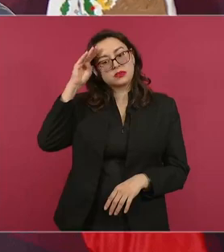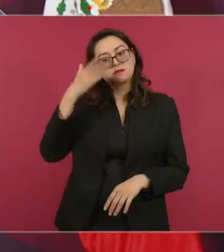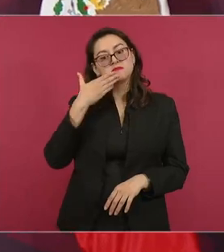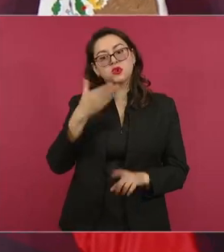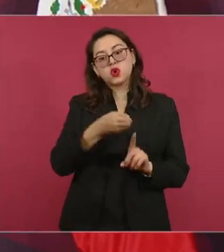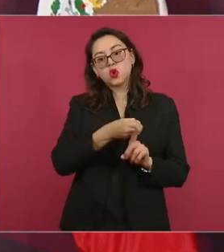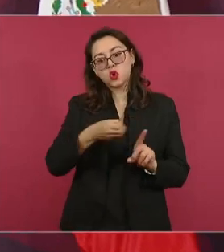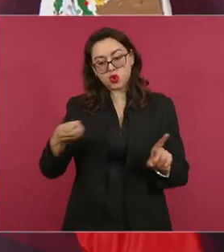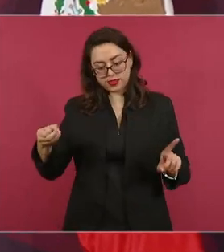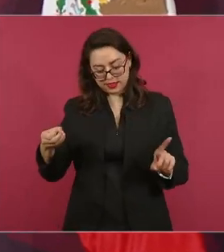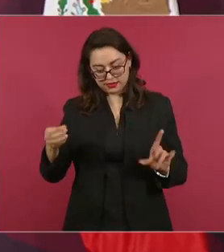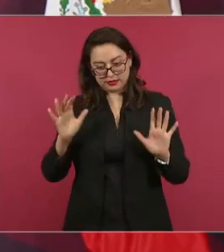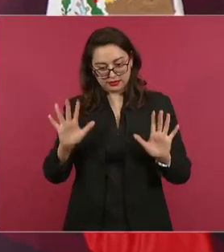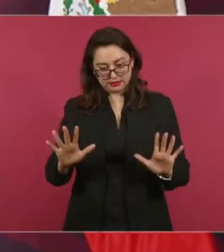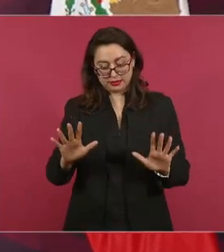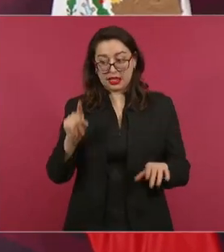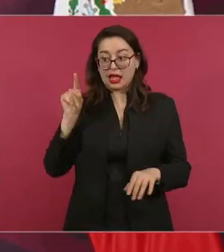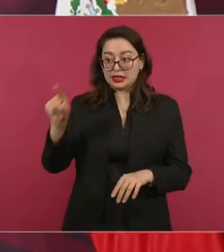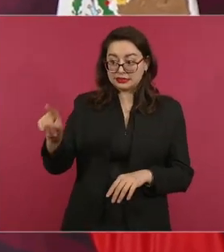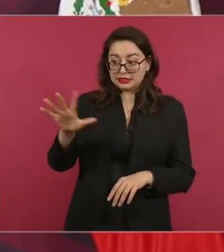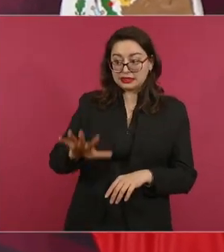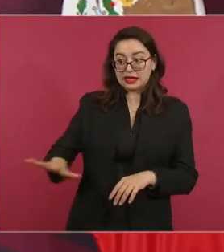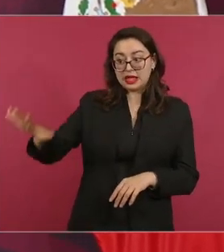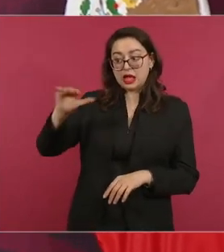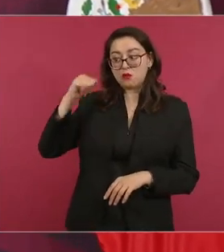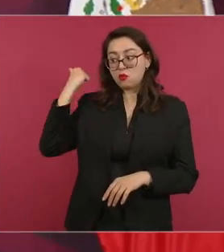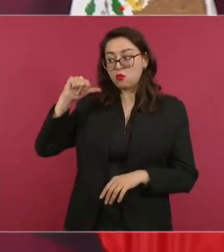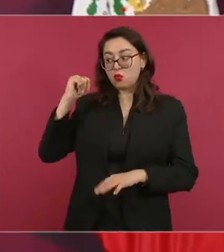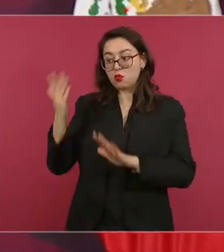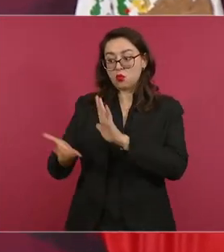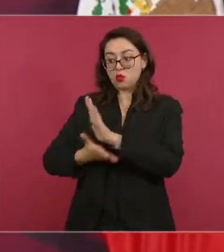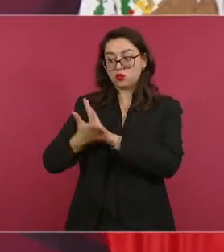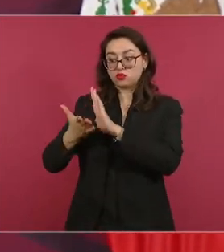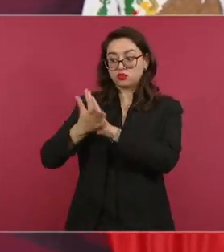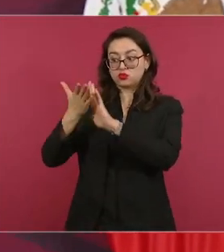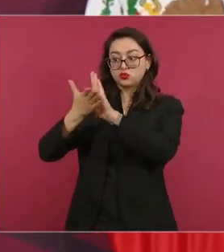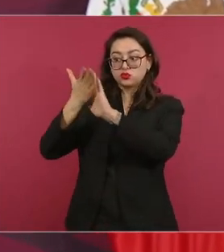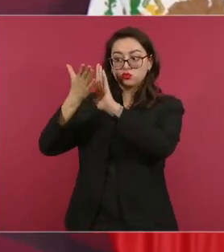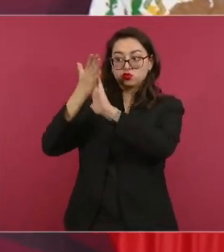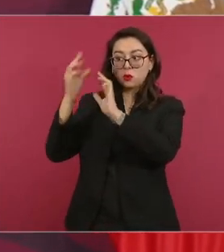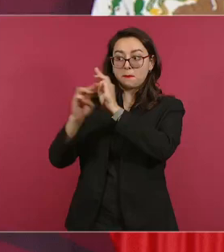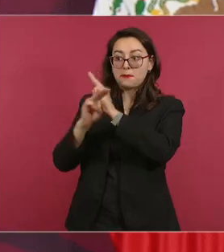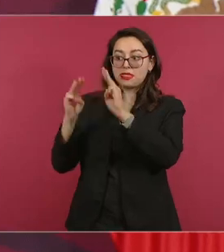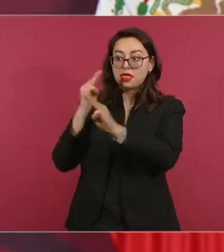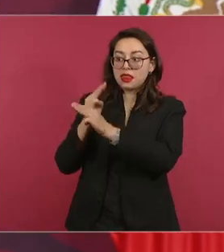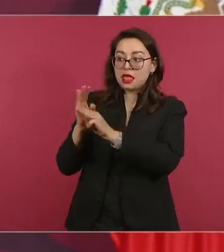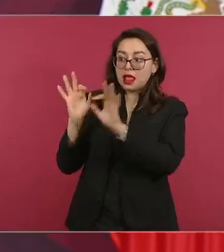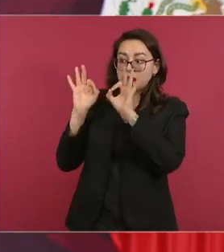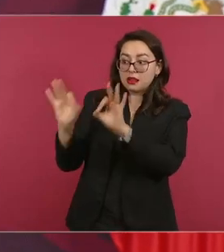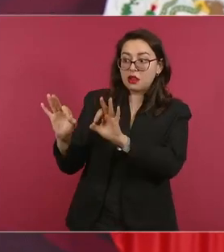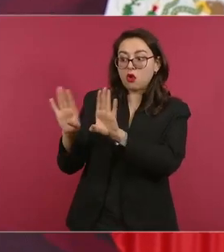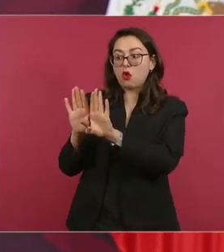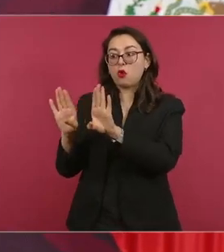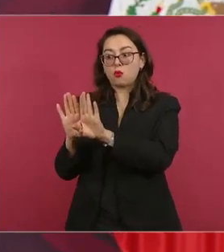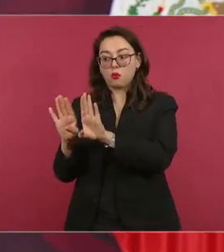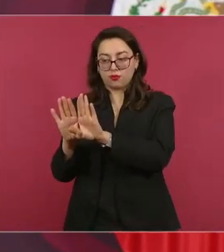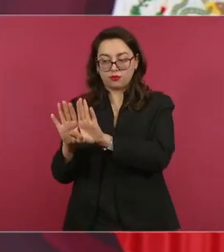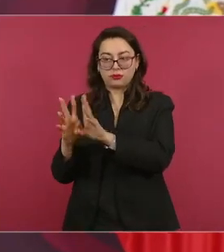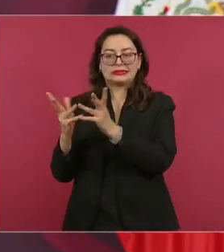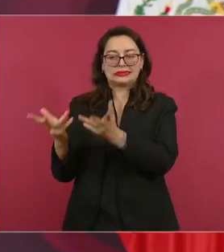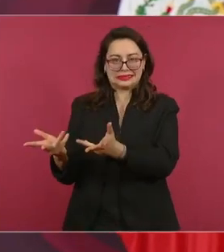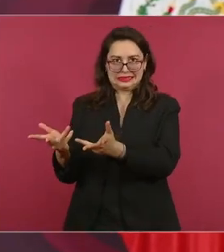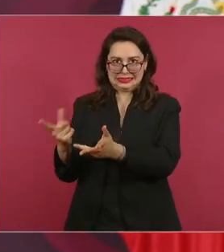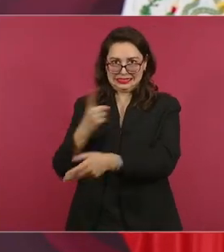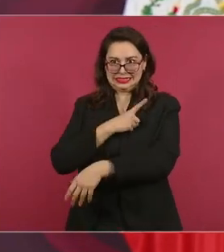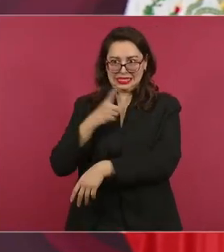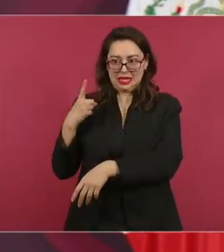los materiales de construcción. Es como lo de las despensas, porque se